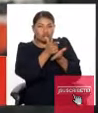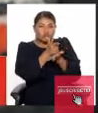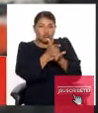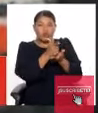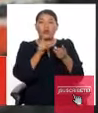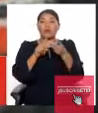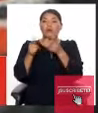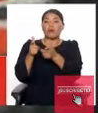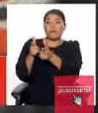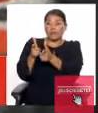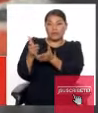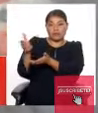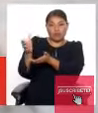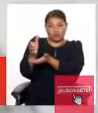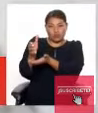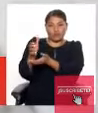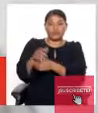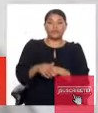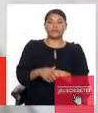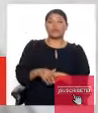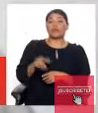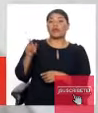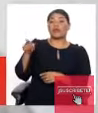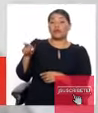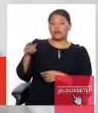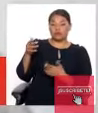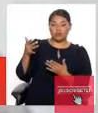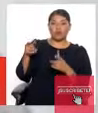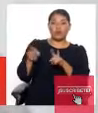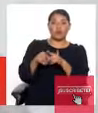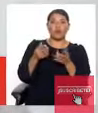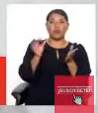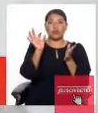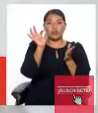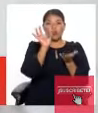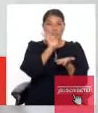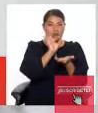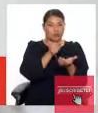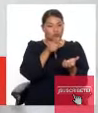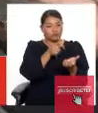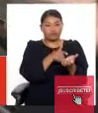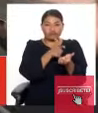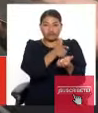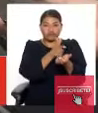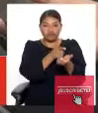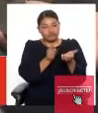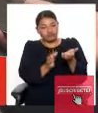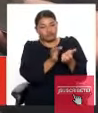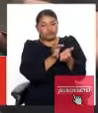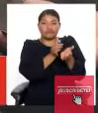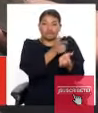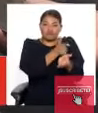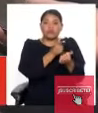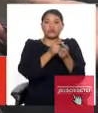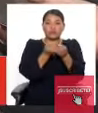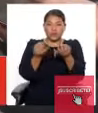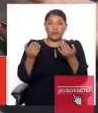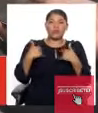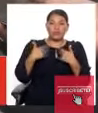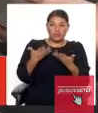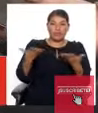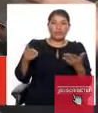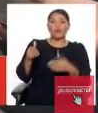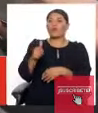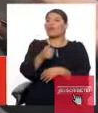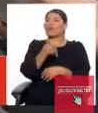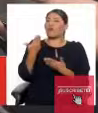pistola. Igual se han encontrado municiones que también evidencian que hay otro tipo de armas